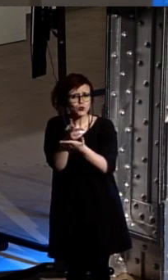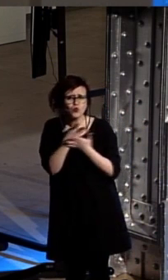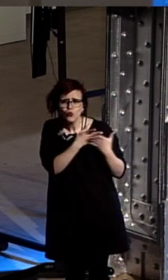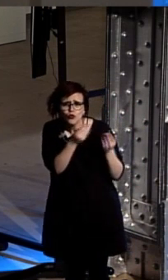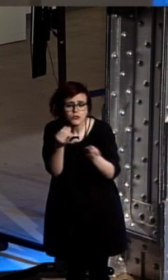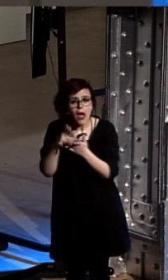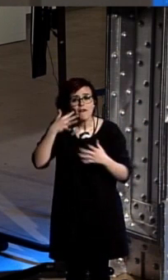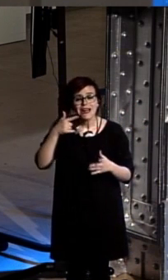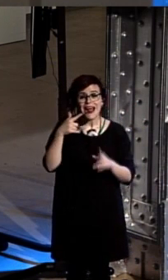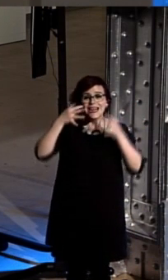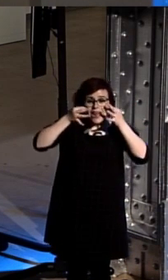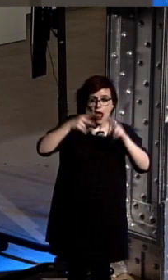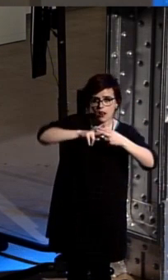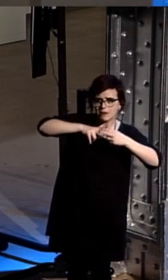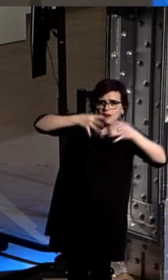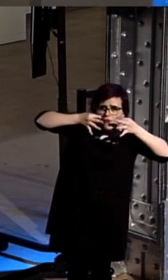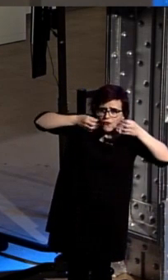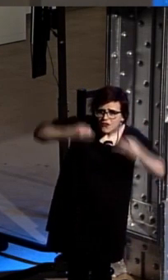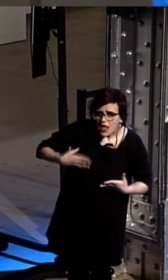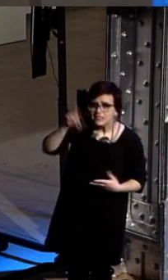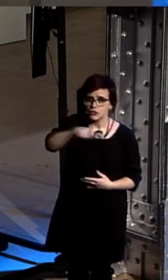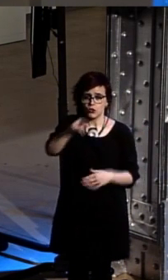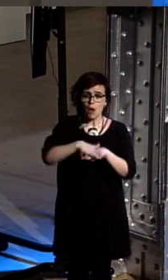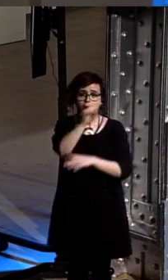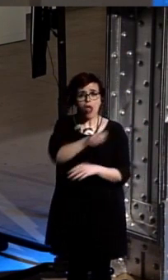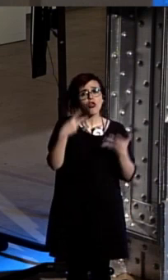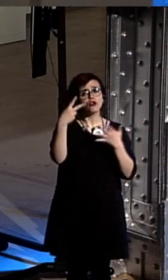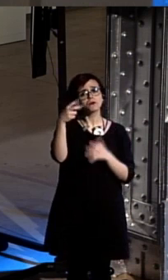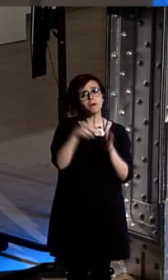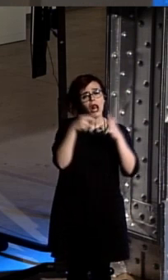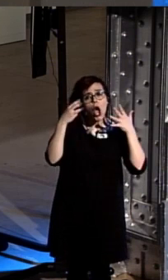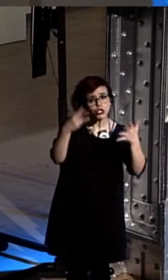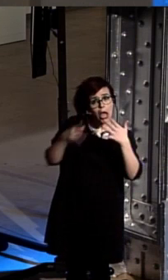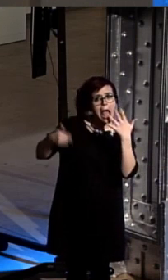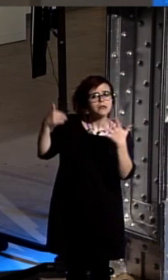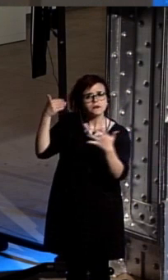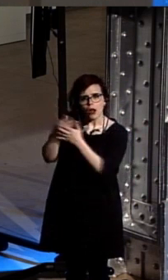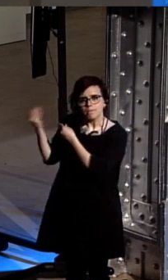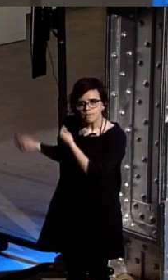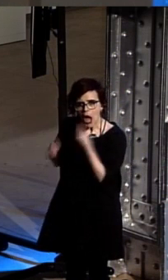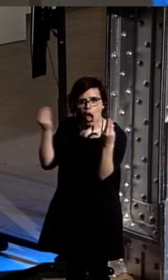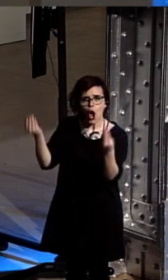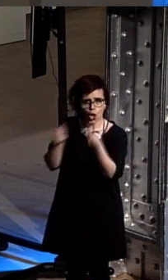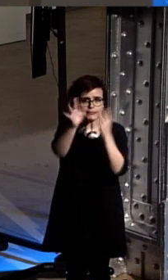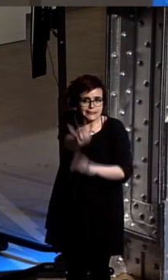La fiabilidad de estas herramientas ha mejorado desde 2008, desde luego, pero aún así